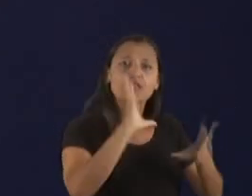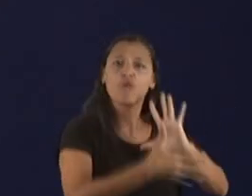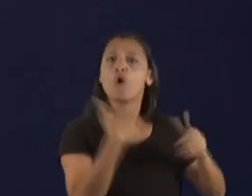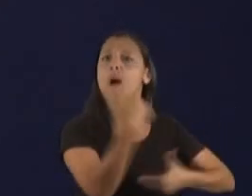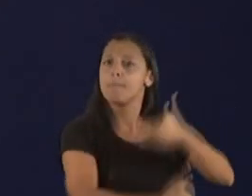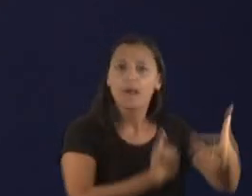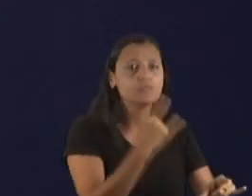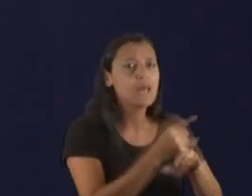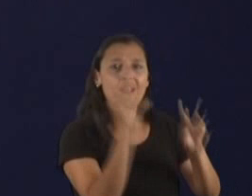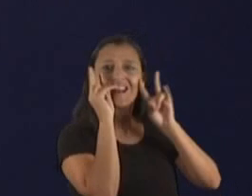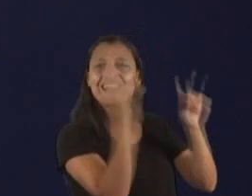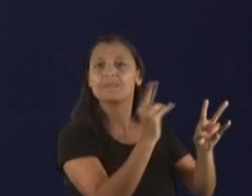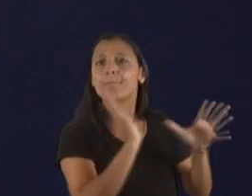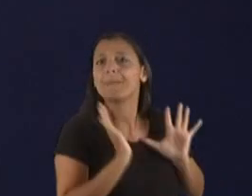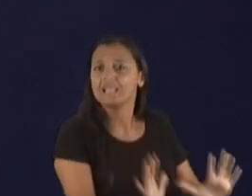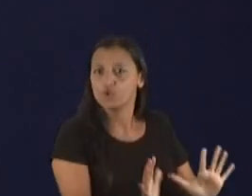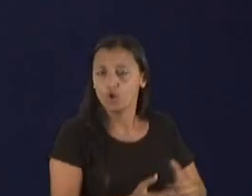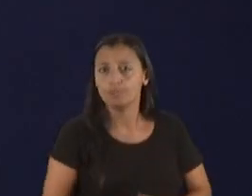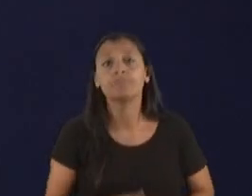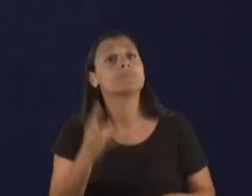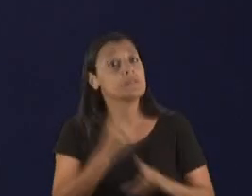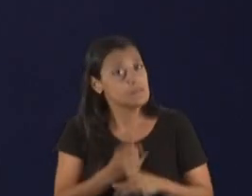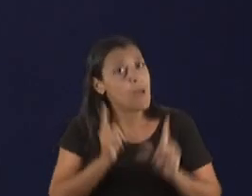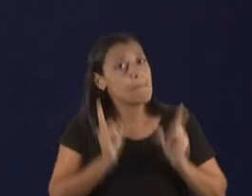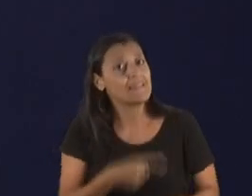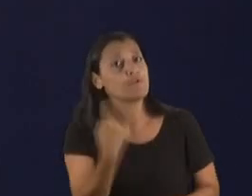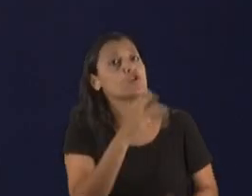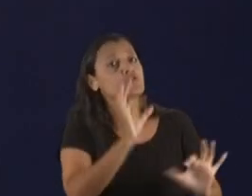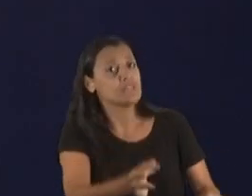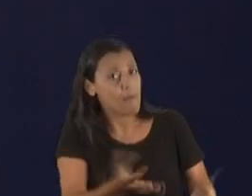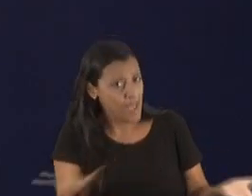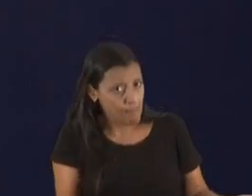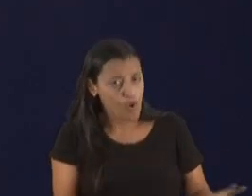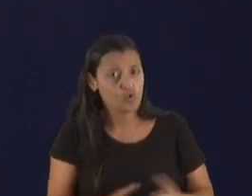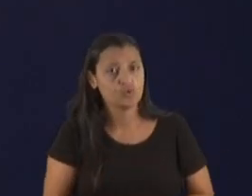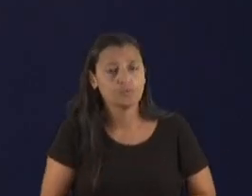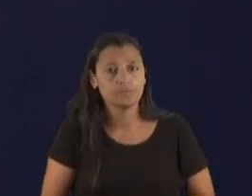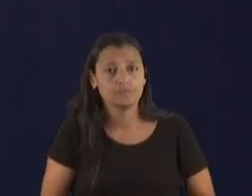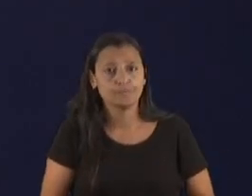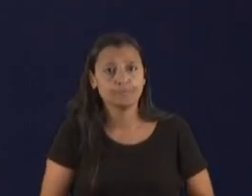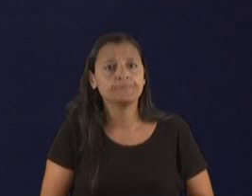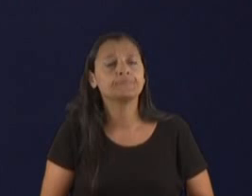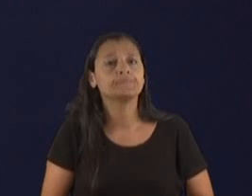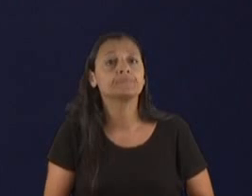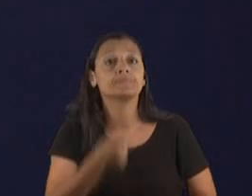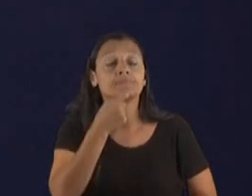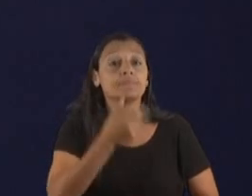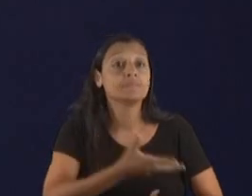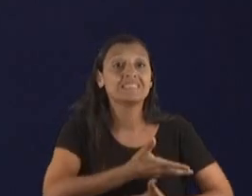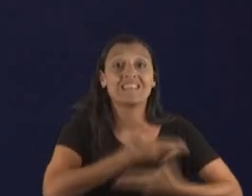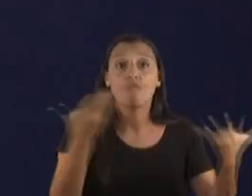legislativo, y siempre entendiendo que nos resultaría extraño